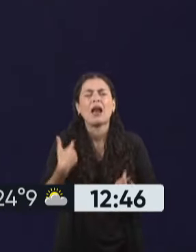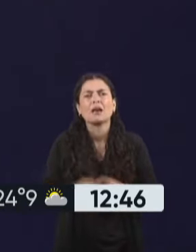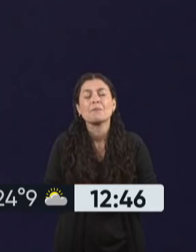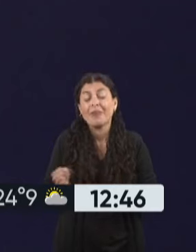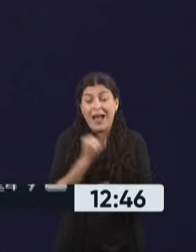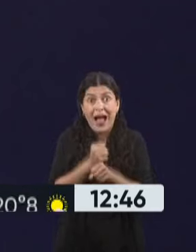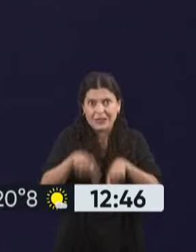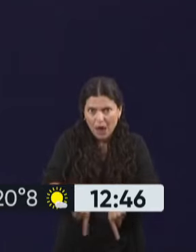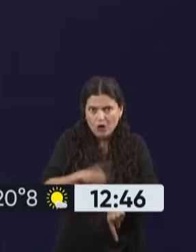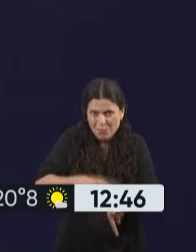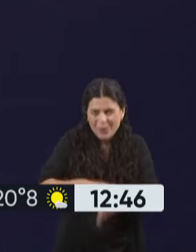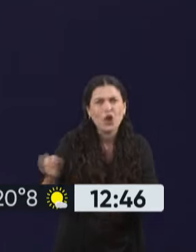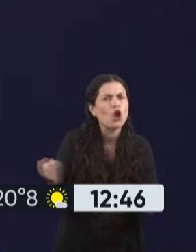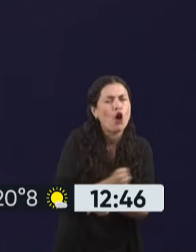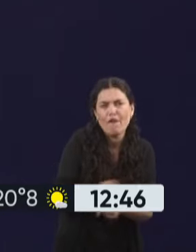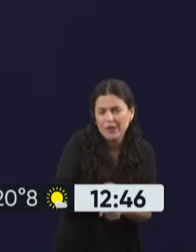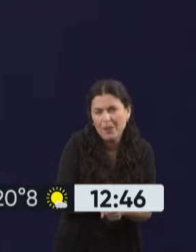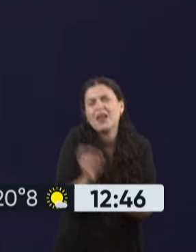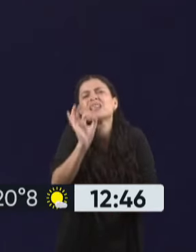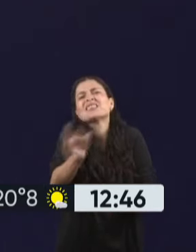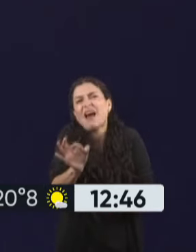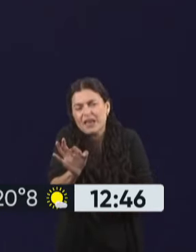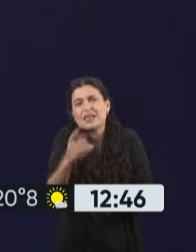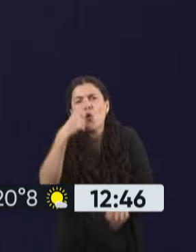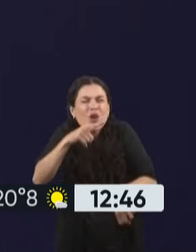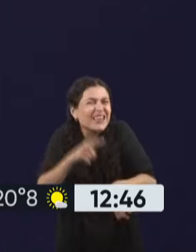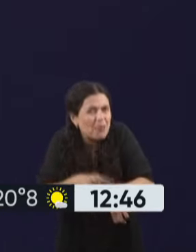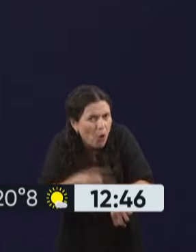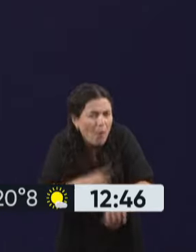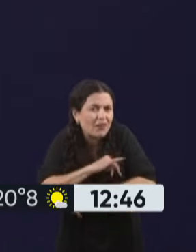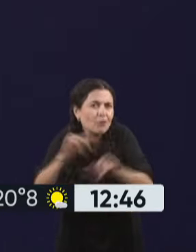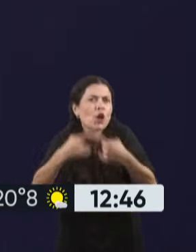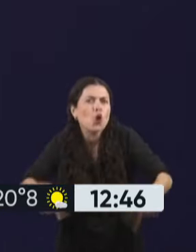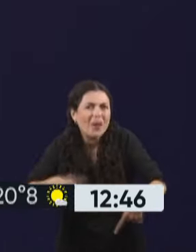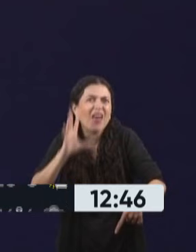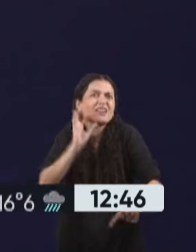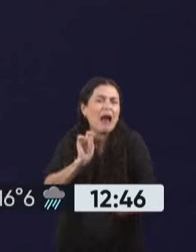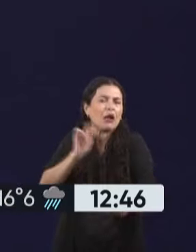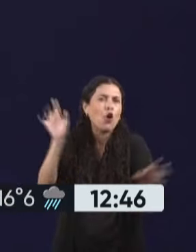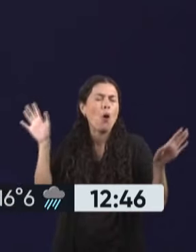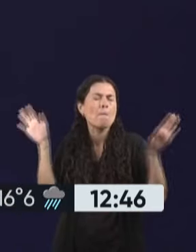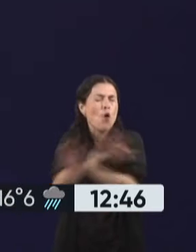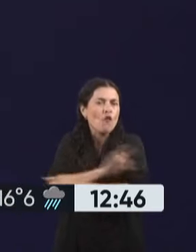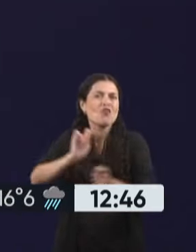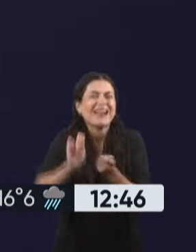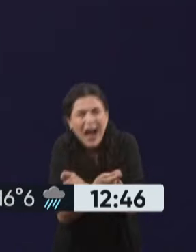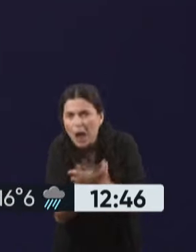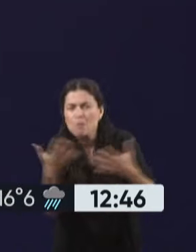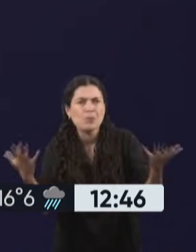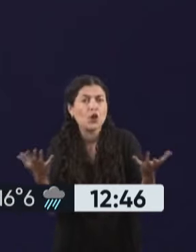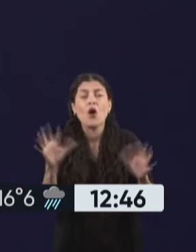está confirmada. Como siempre les digo, la damos el último día porque está sujeta a cambios, incluso muchas veces la agenda